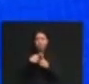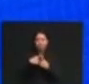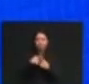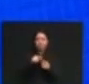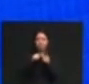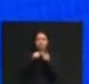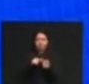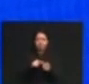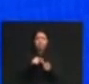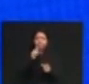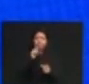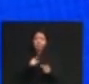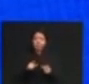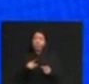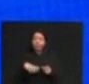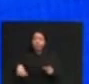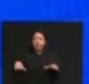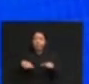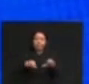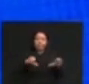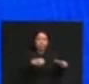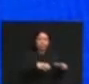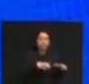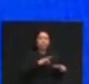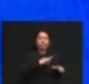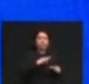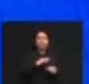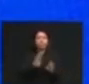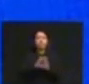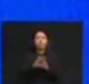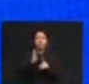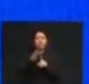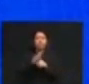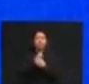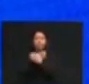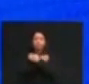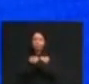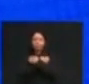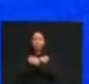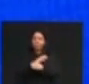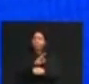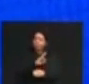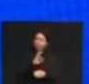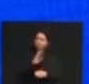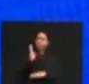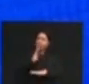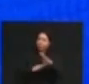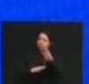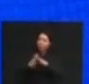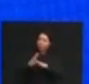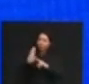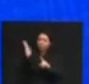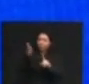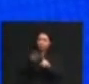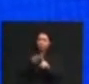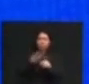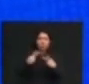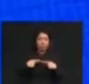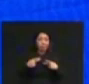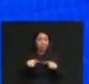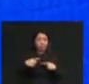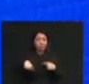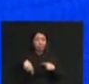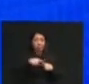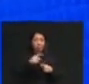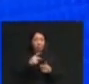mexicanas a través de la educación y el fomento a la superación. Los ganadores de esta categoría recibirán la escultura Luz Interior